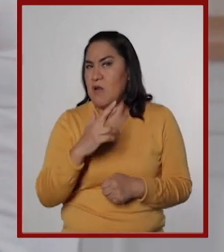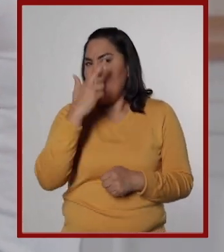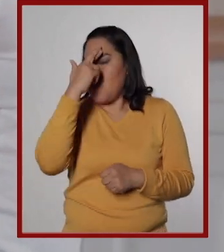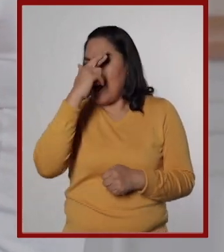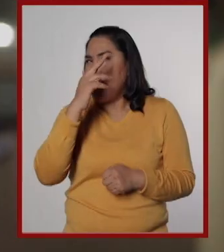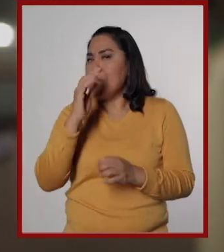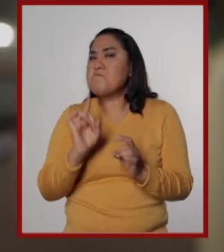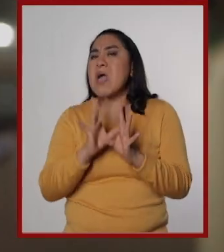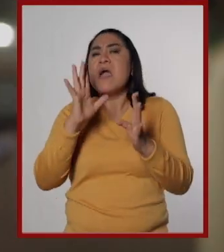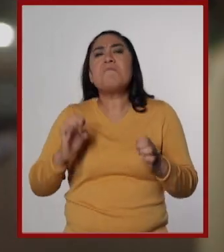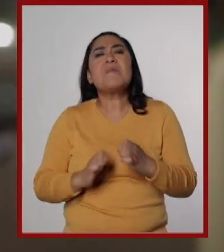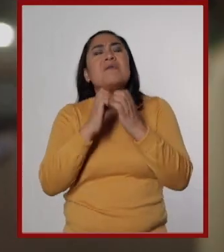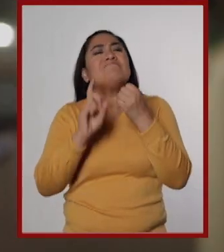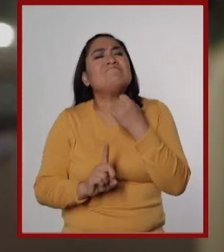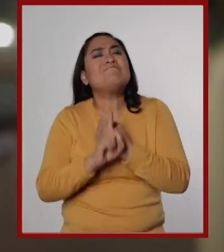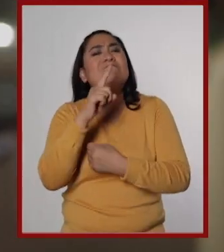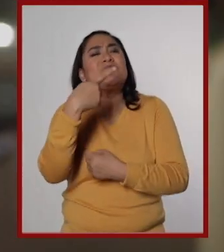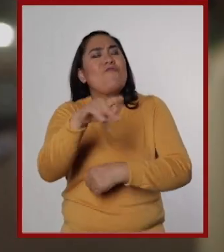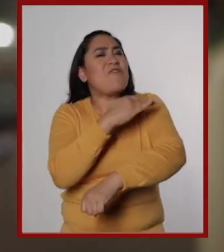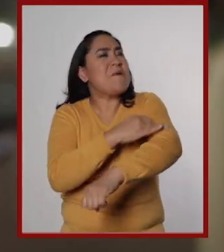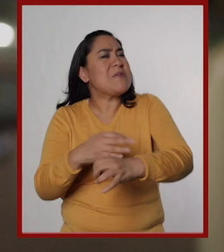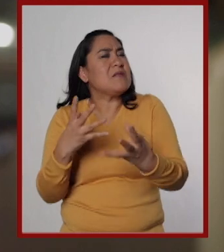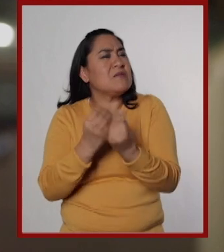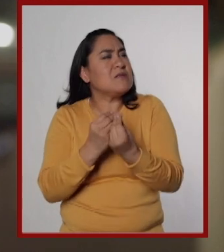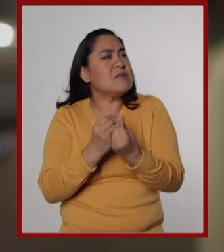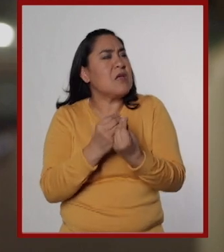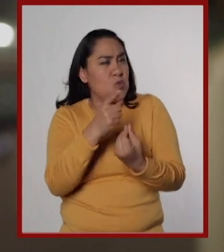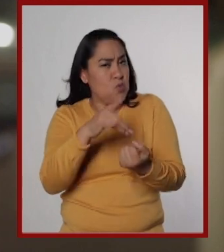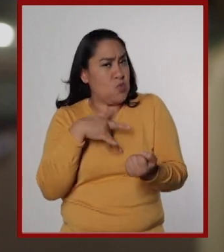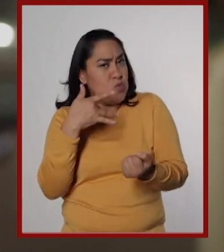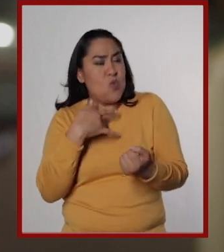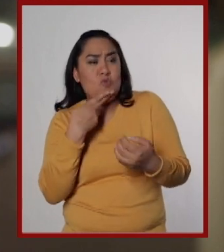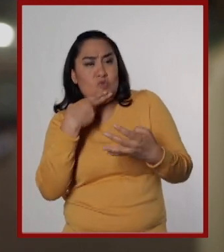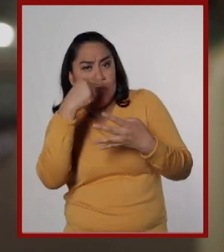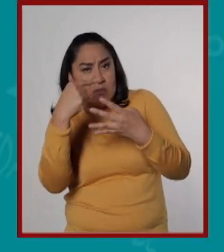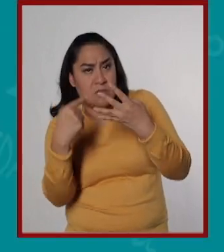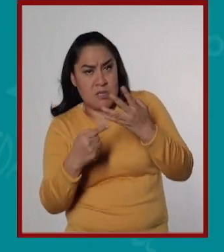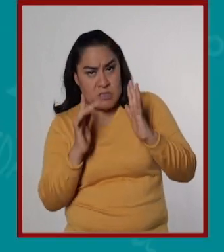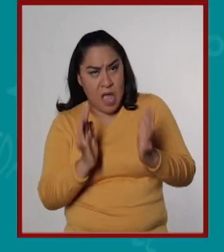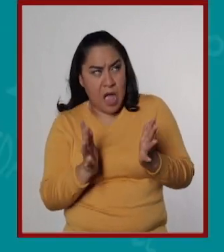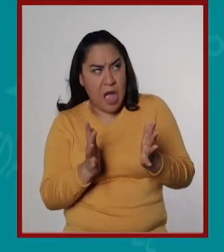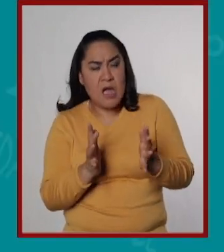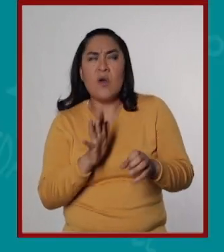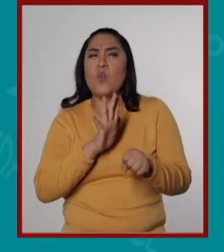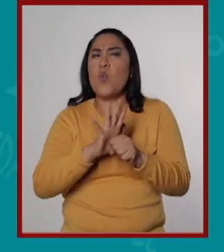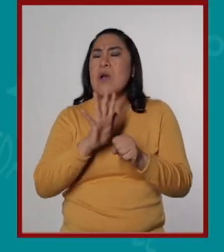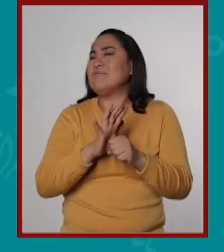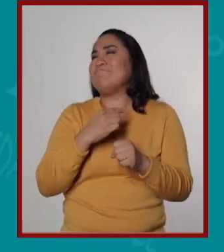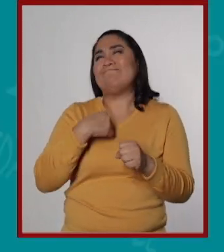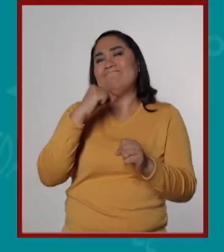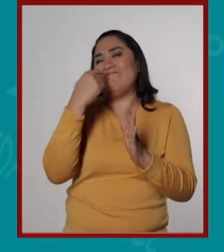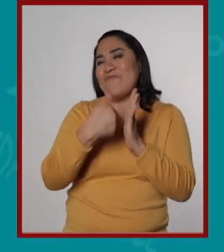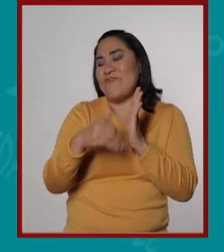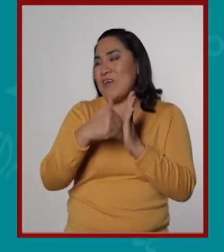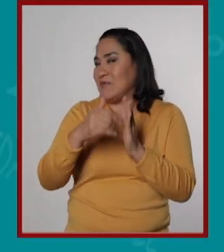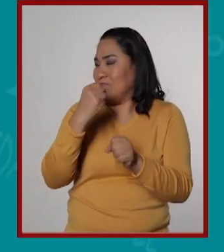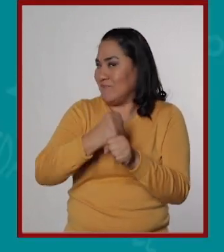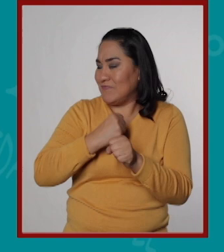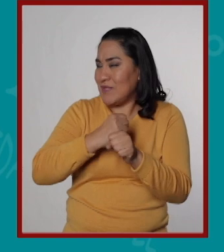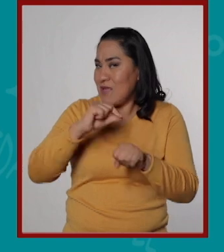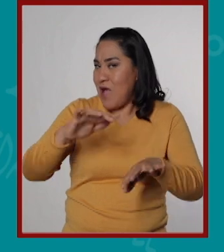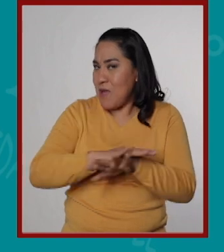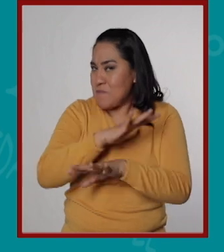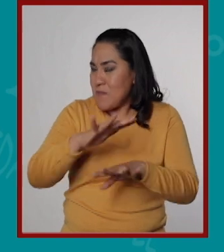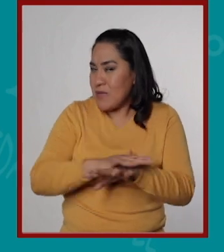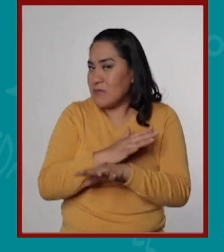con tu familia y piensa si implementaste estas habilidades. ¿Qué te faltó? ¿Qué cambiarías de las habilidades que sí